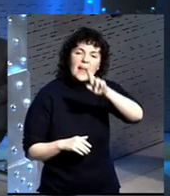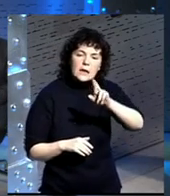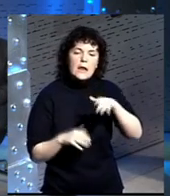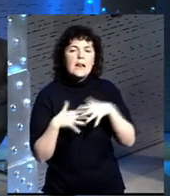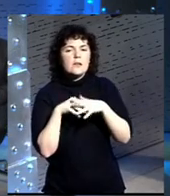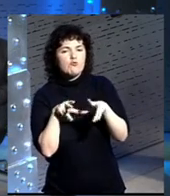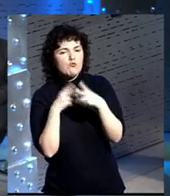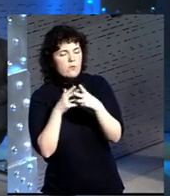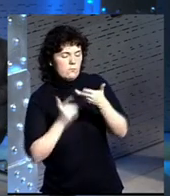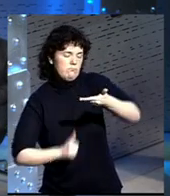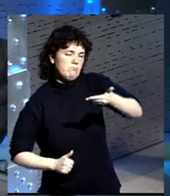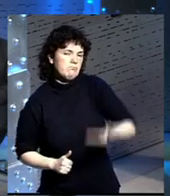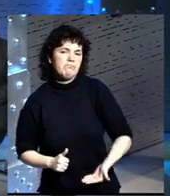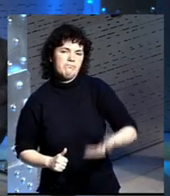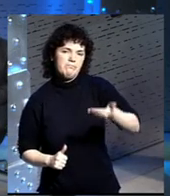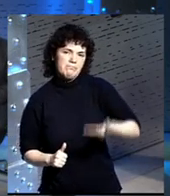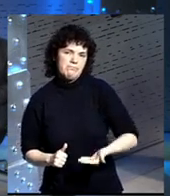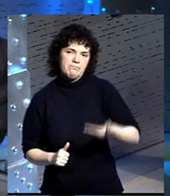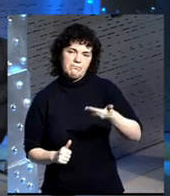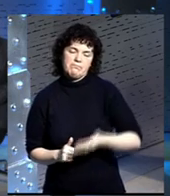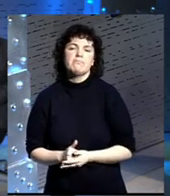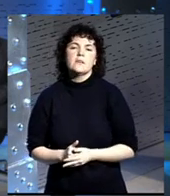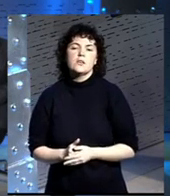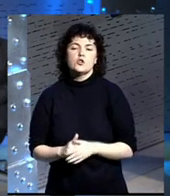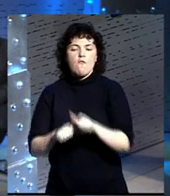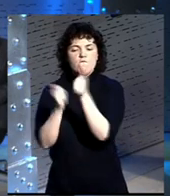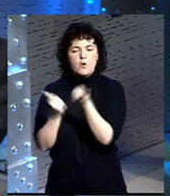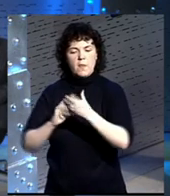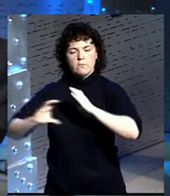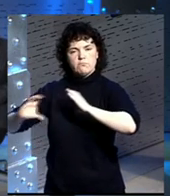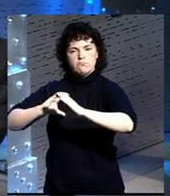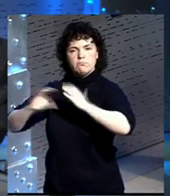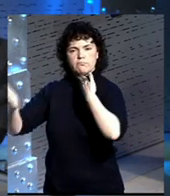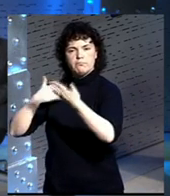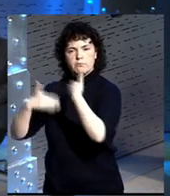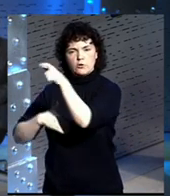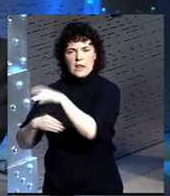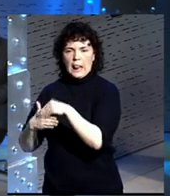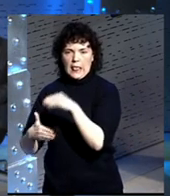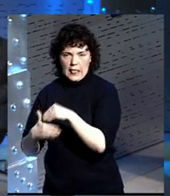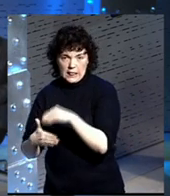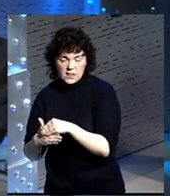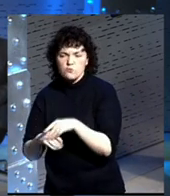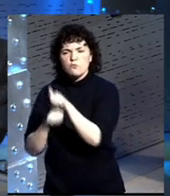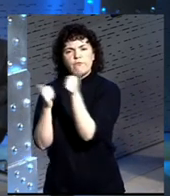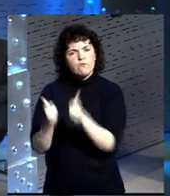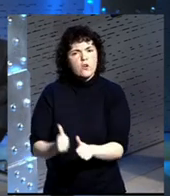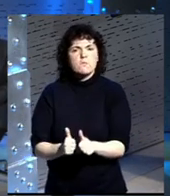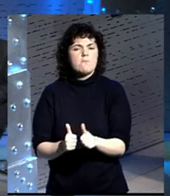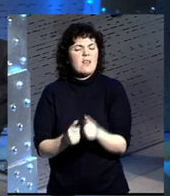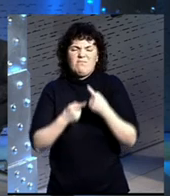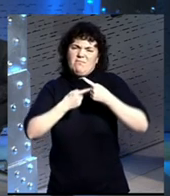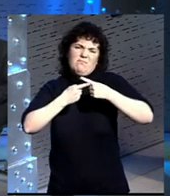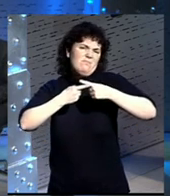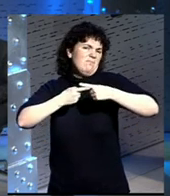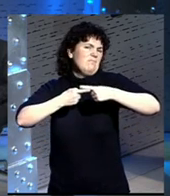son fundamentales. Es una manera de establecer conversaciones con los clientes. La verdad es que es una manera totalmente